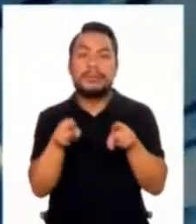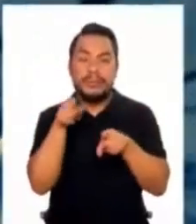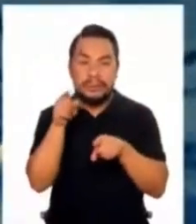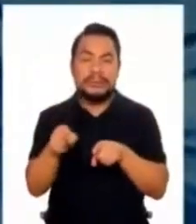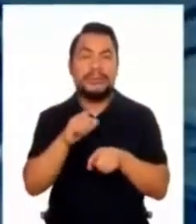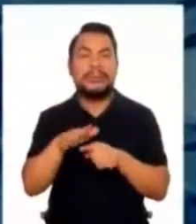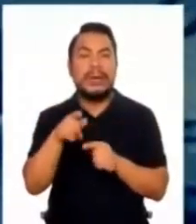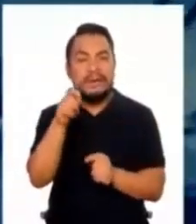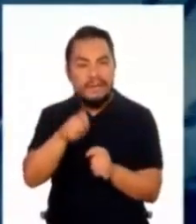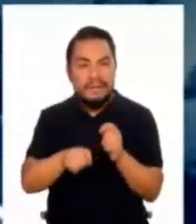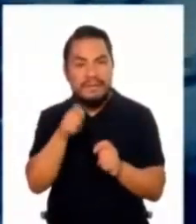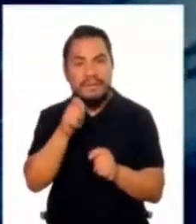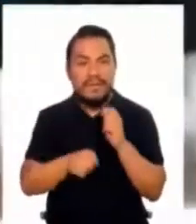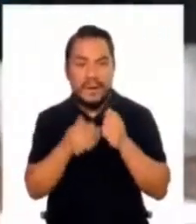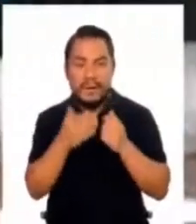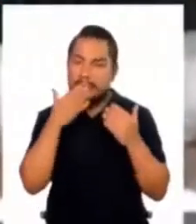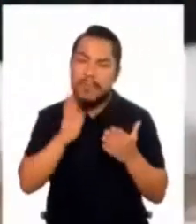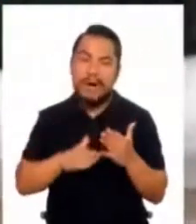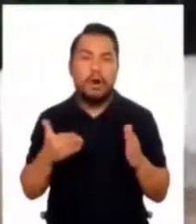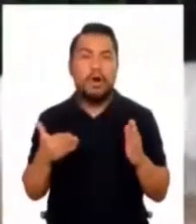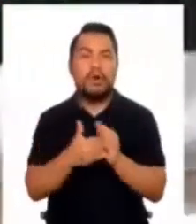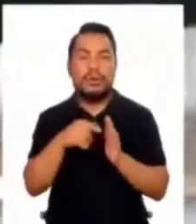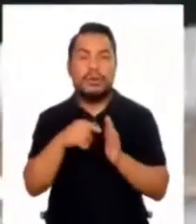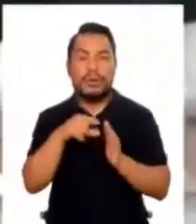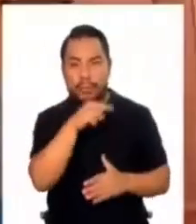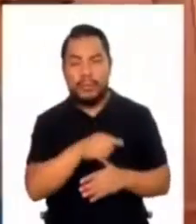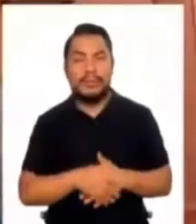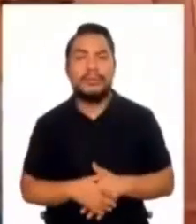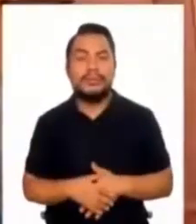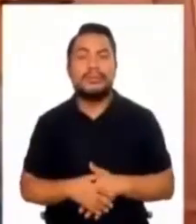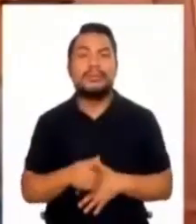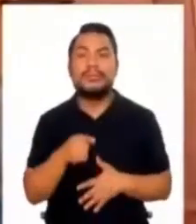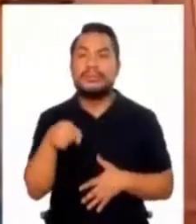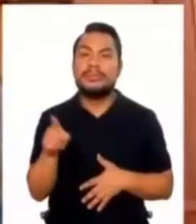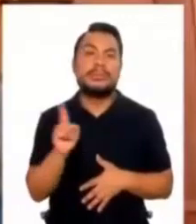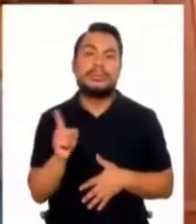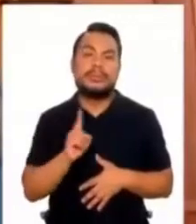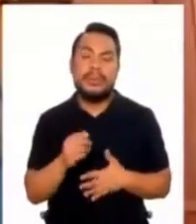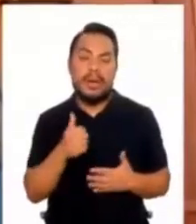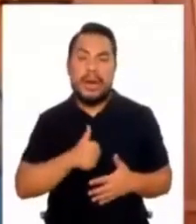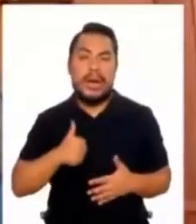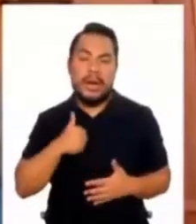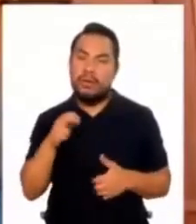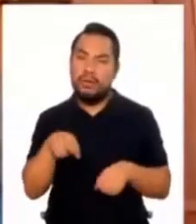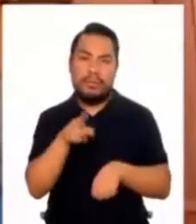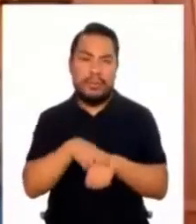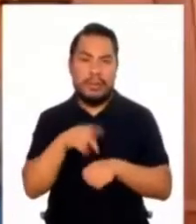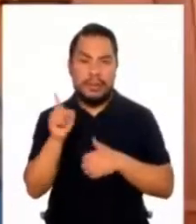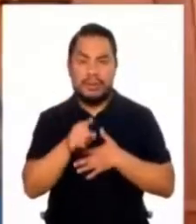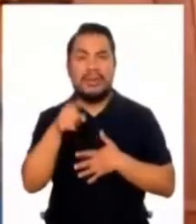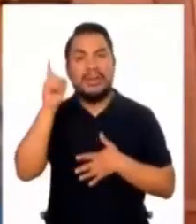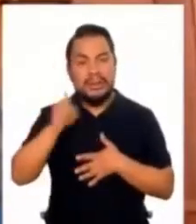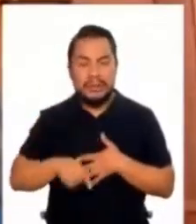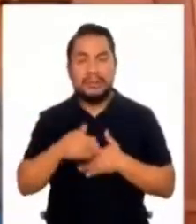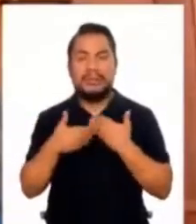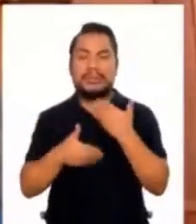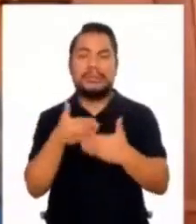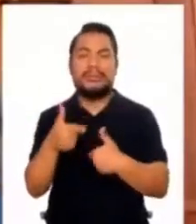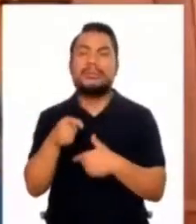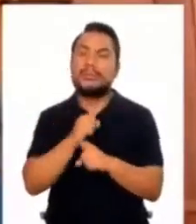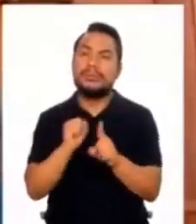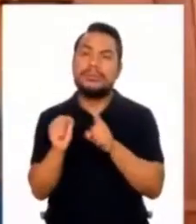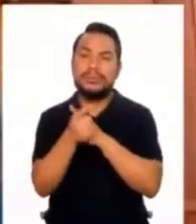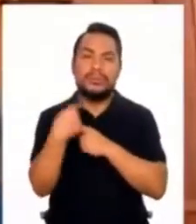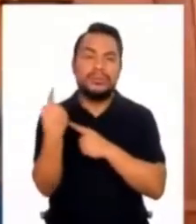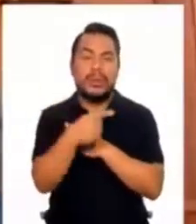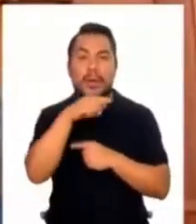también el ensañamiento y la crueldad contra las mujeres no son conductas normales que necesitan punición y que como